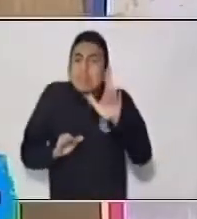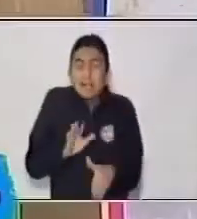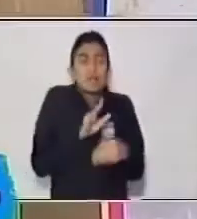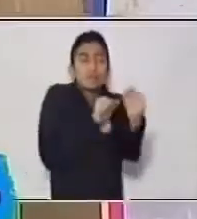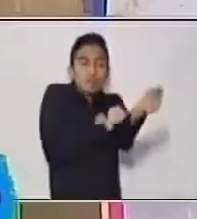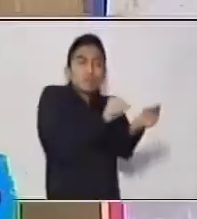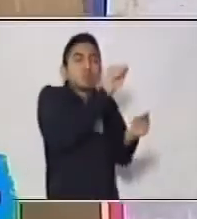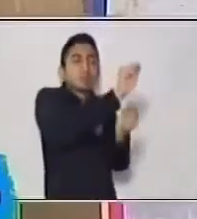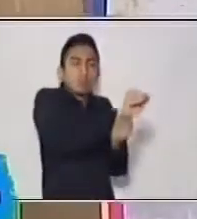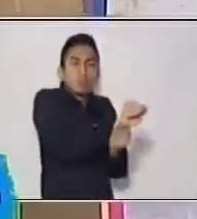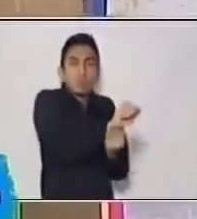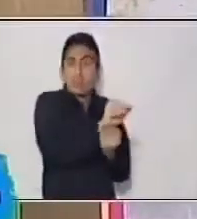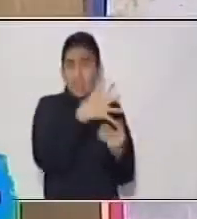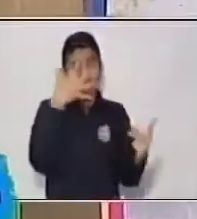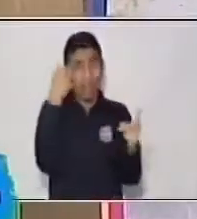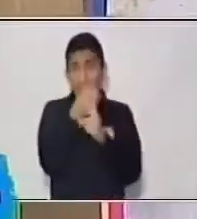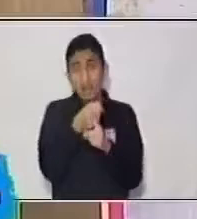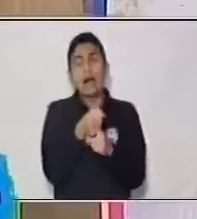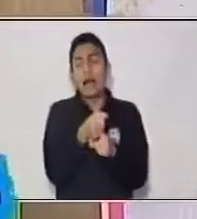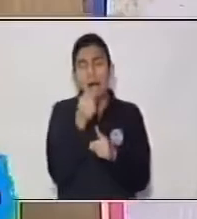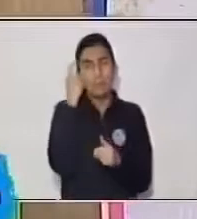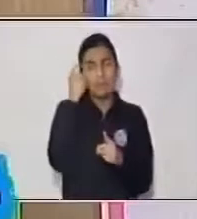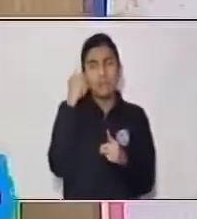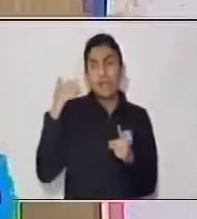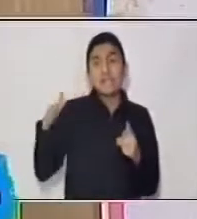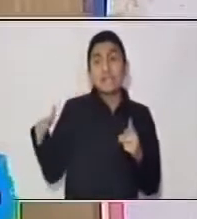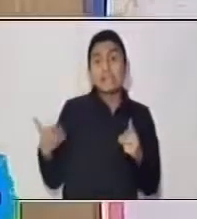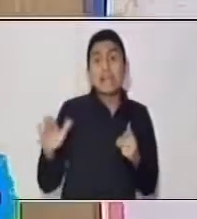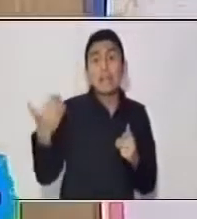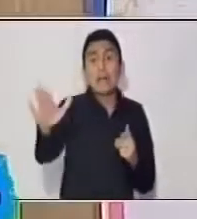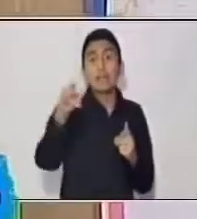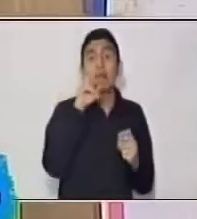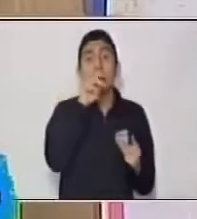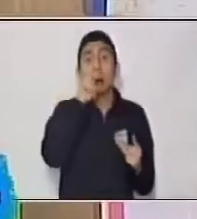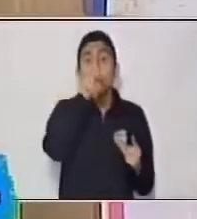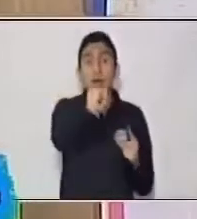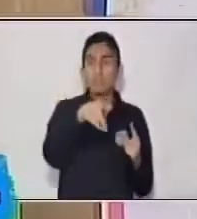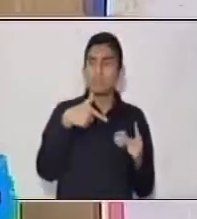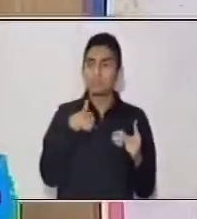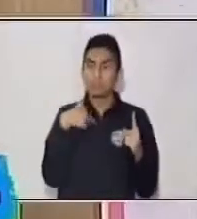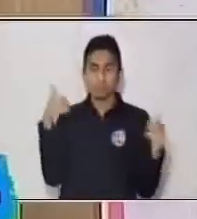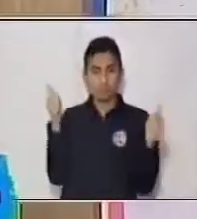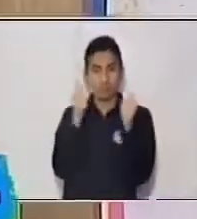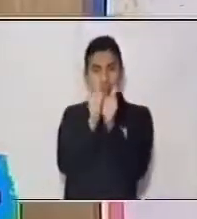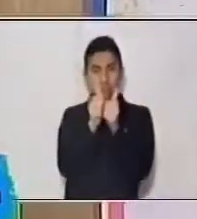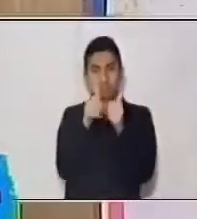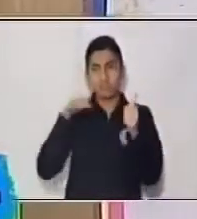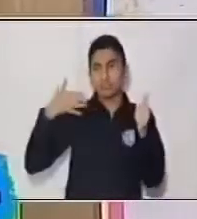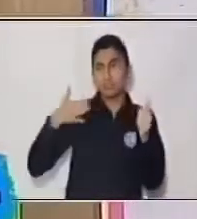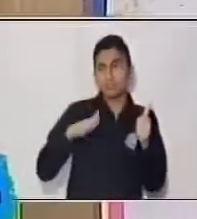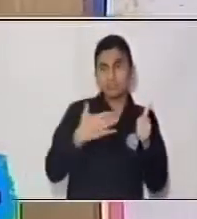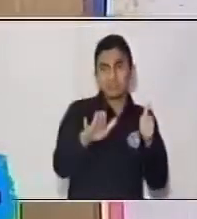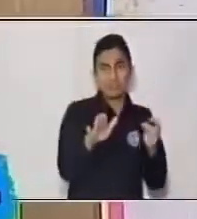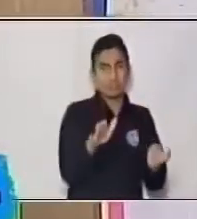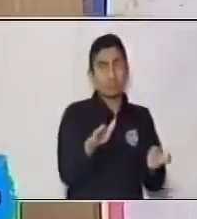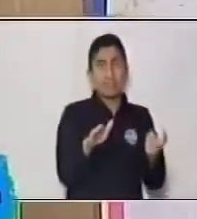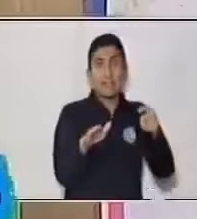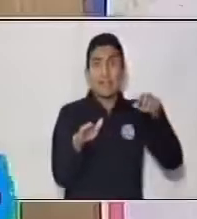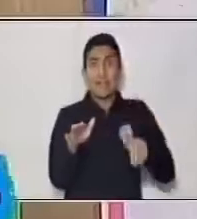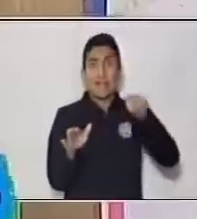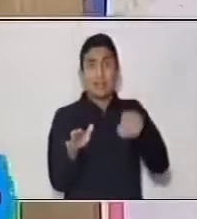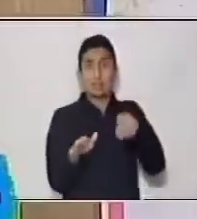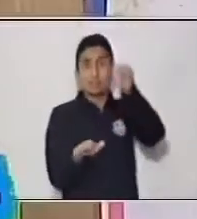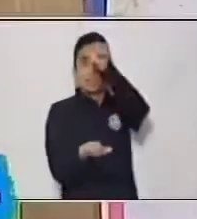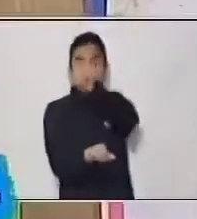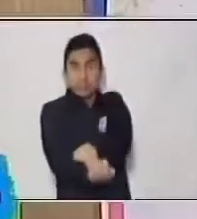voy a ayudar, y se tragó a la rana. Y se fue más rápido la serpiente por todos los bosques, pero también